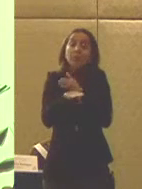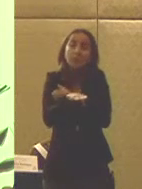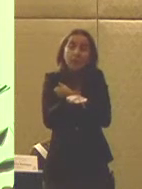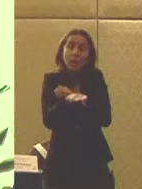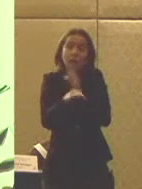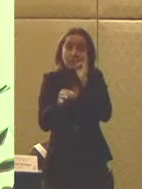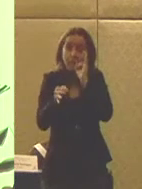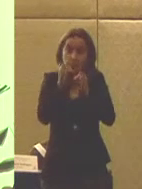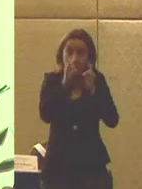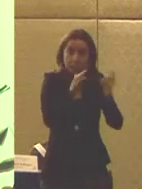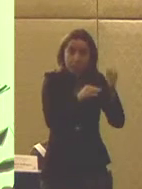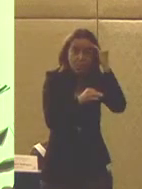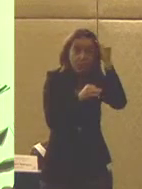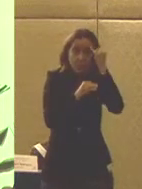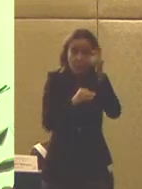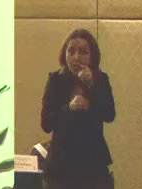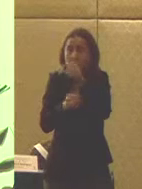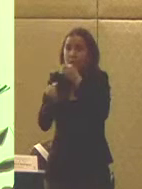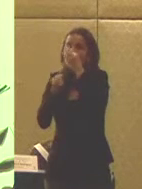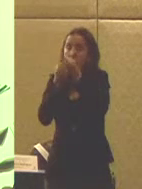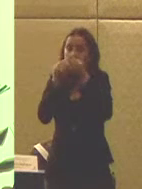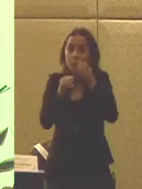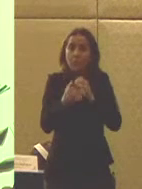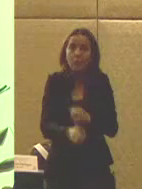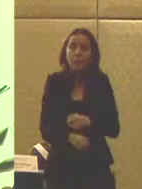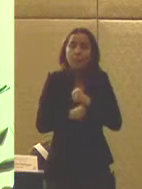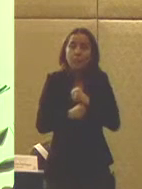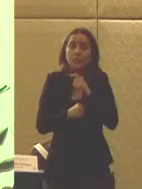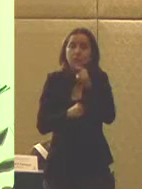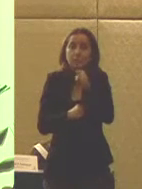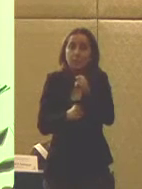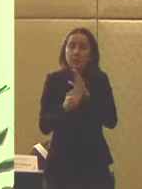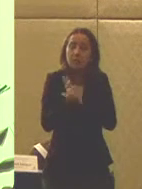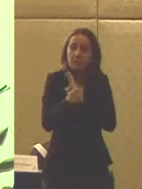de áreas y, por supuesto, el fortalecimiento de capacidades.